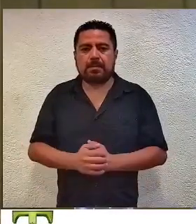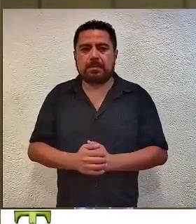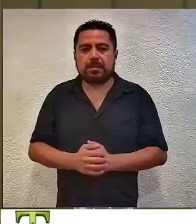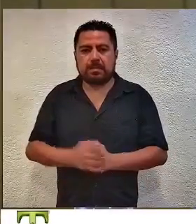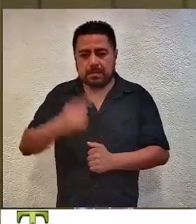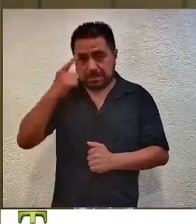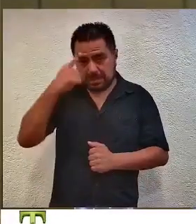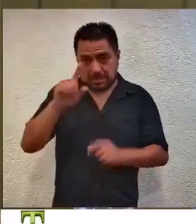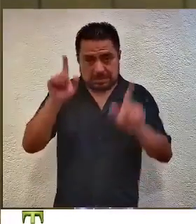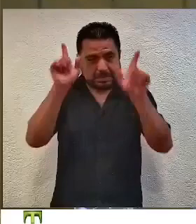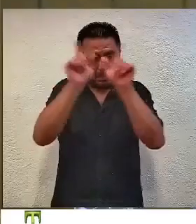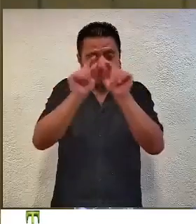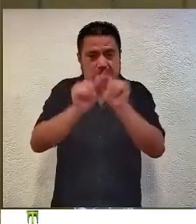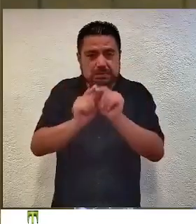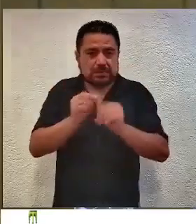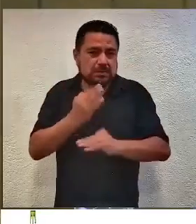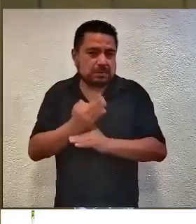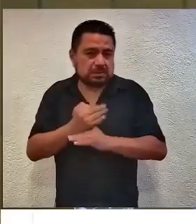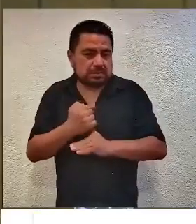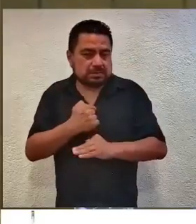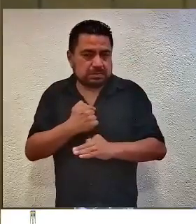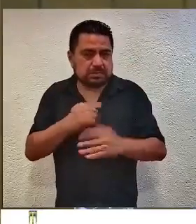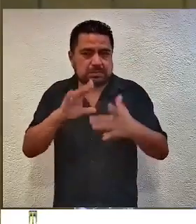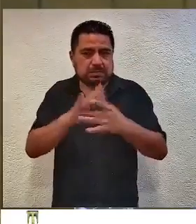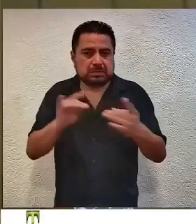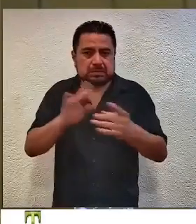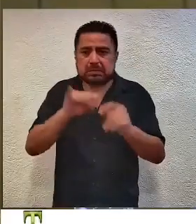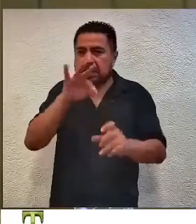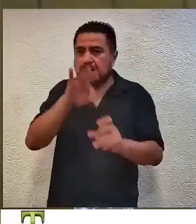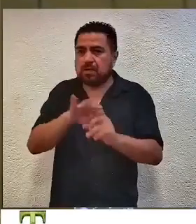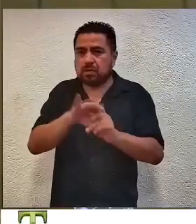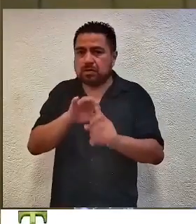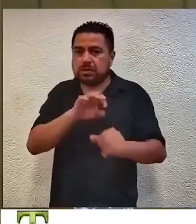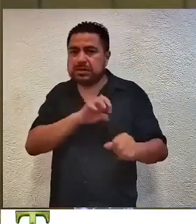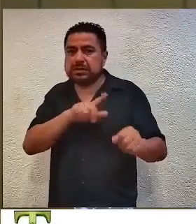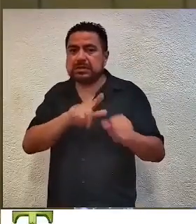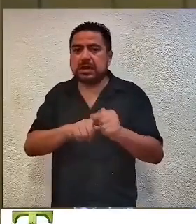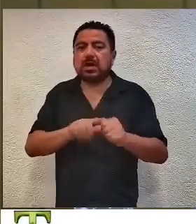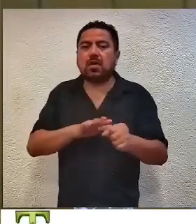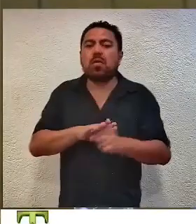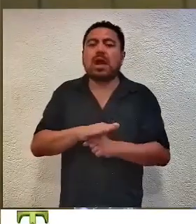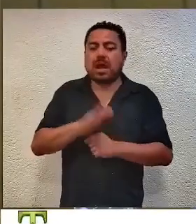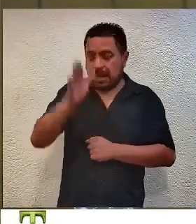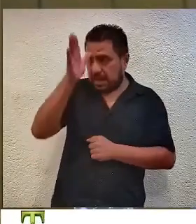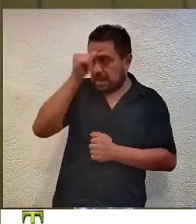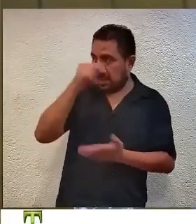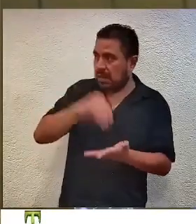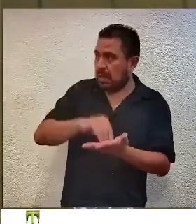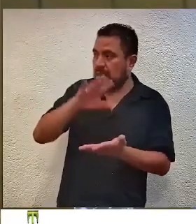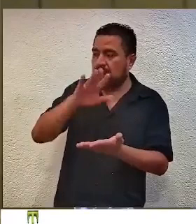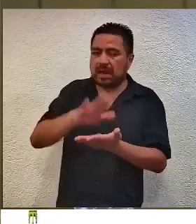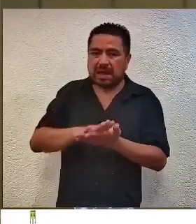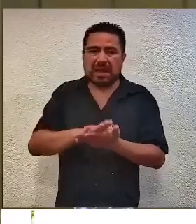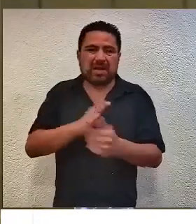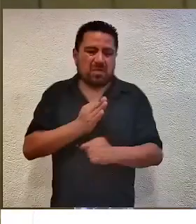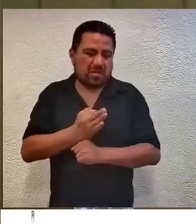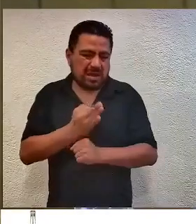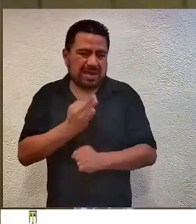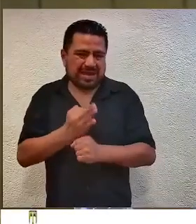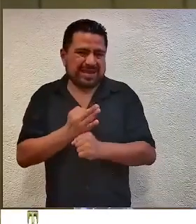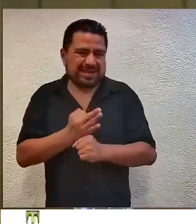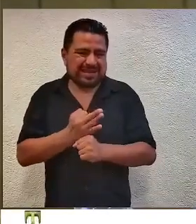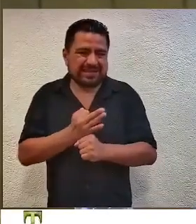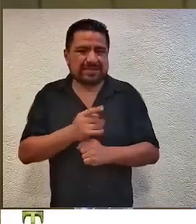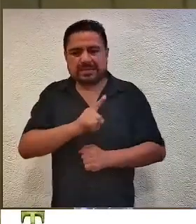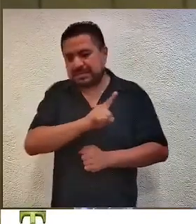Para concluir, quiero manifestar en este voto particular que los efectos, de acuerdo a los razonamientos planteados,